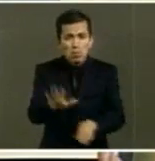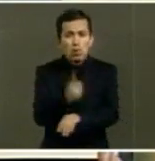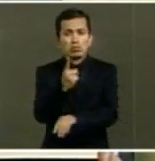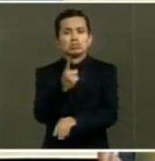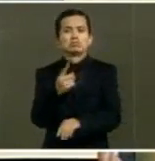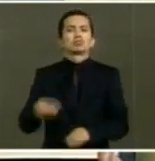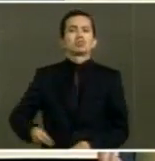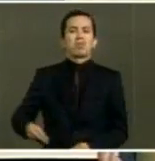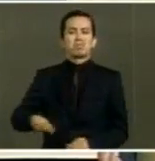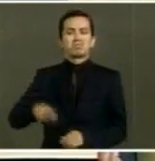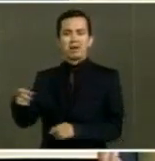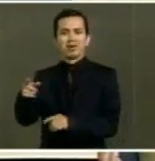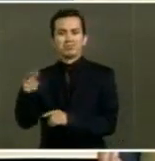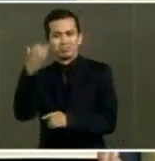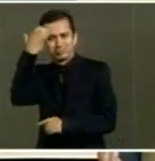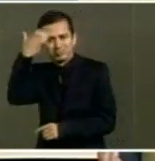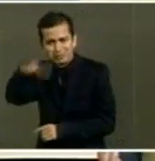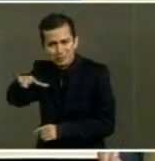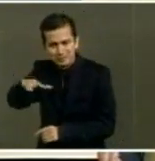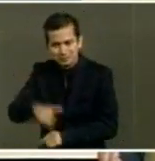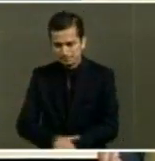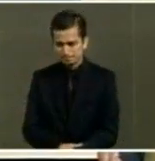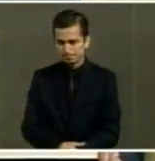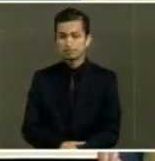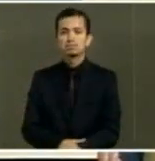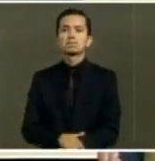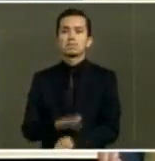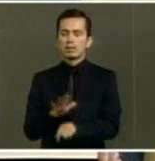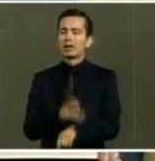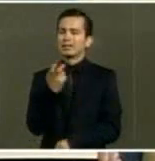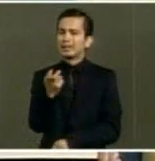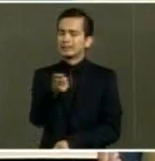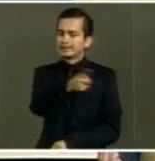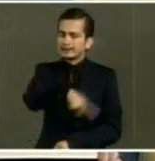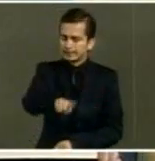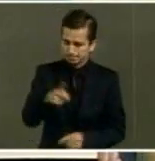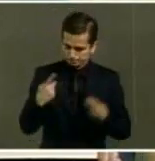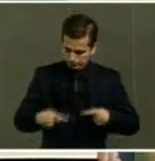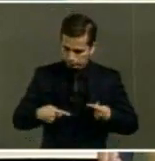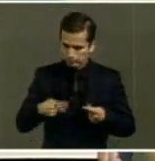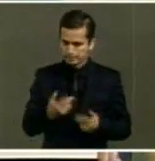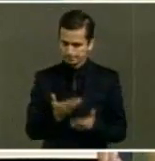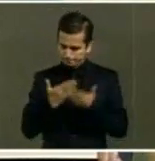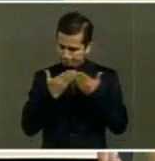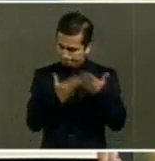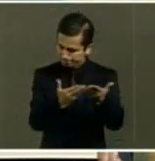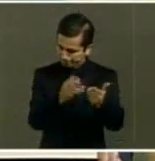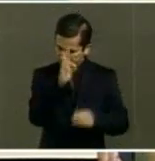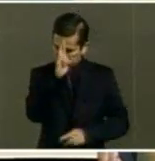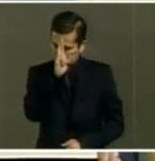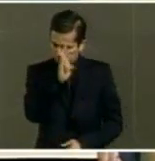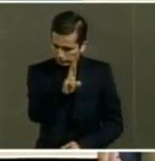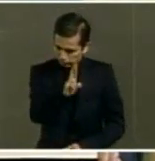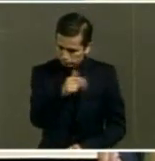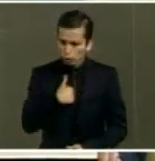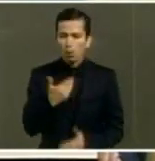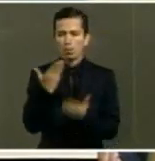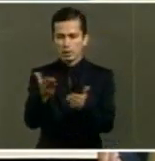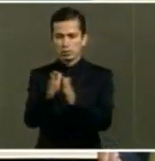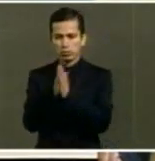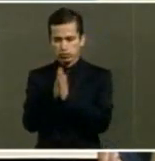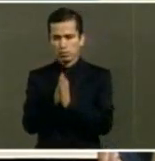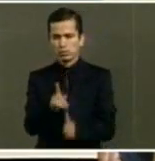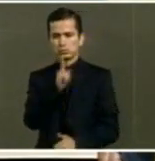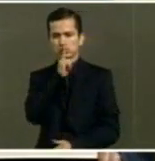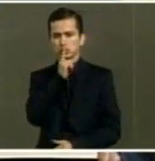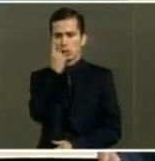criminal. Por ellas y por ellos, y en su memoria, quiero pedirles a ustedes que guardemos un minuto